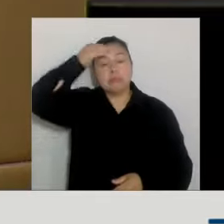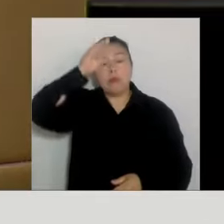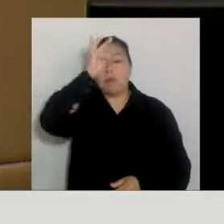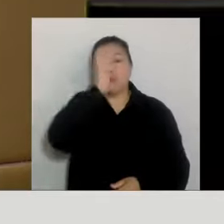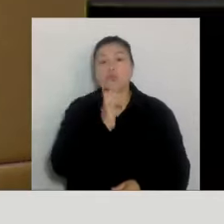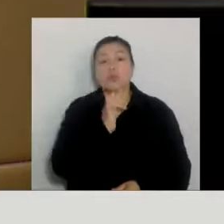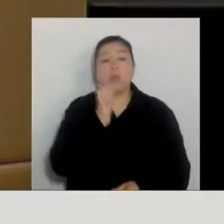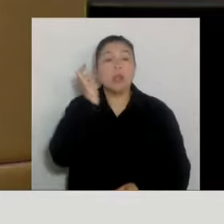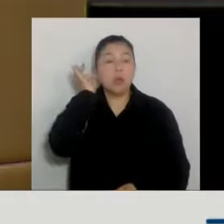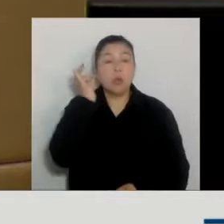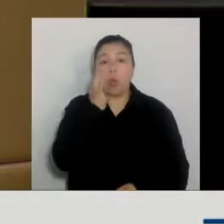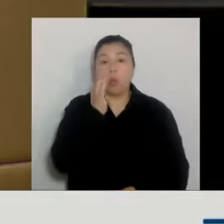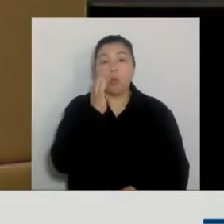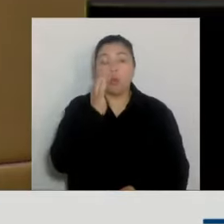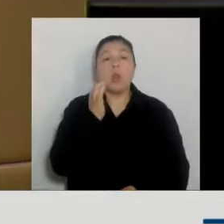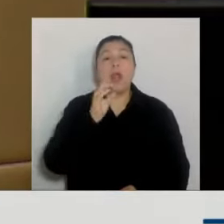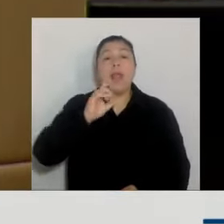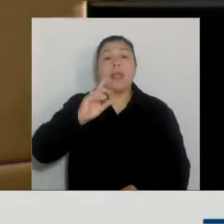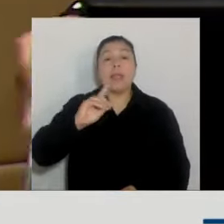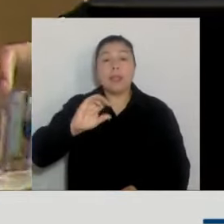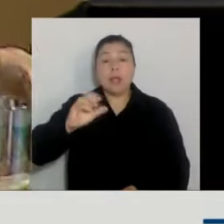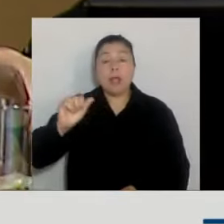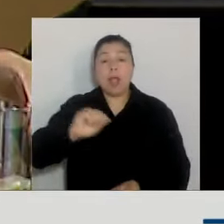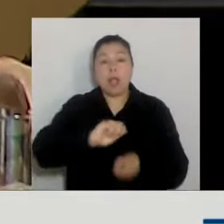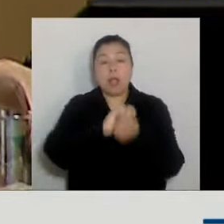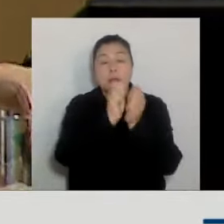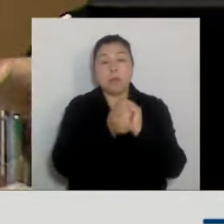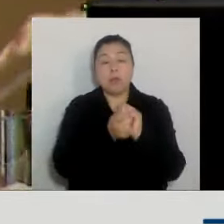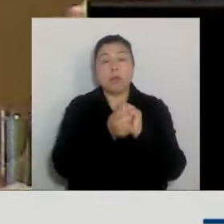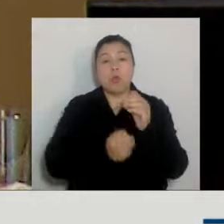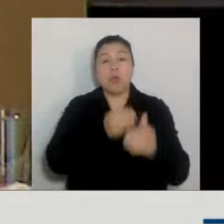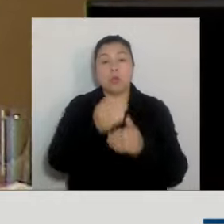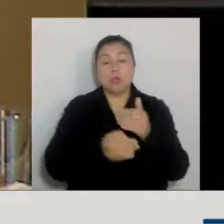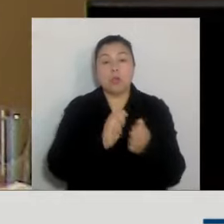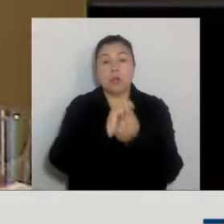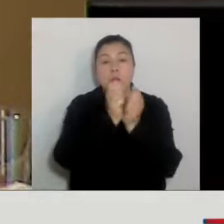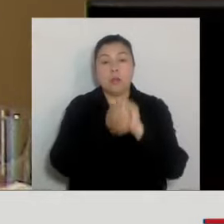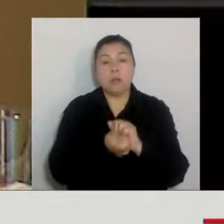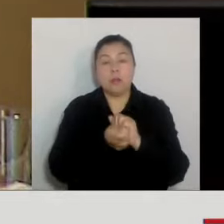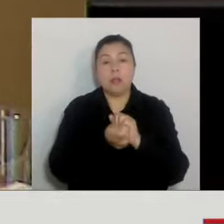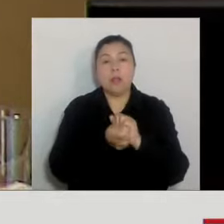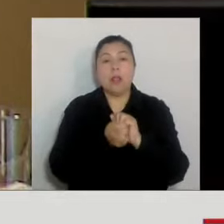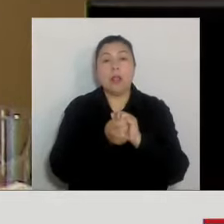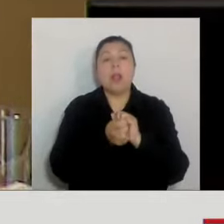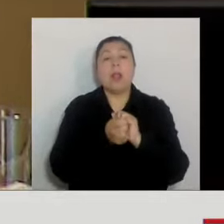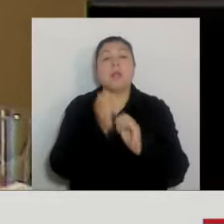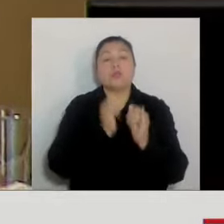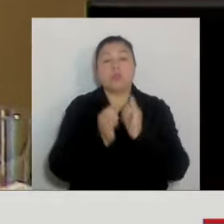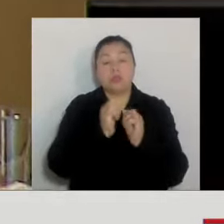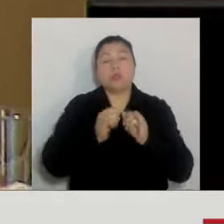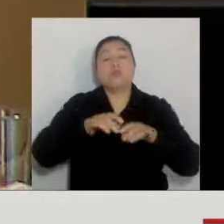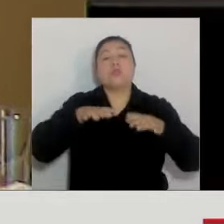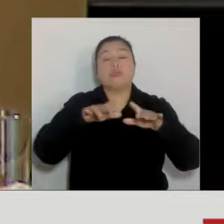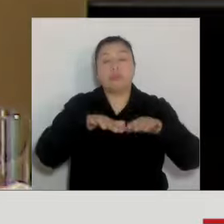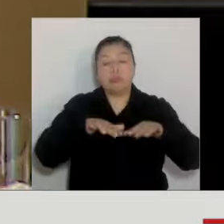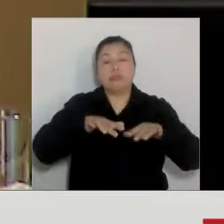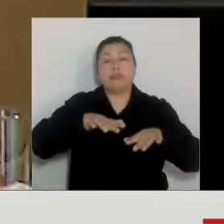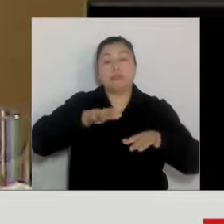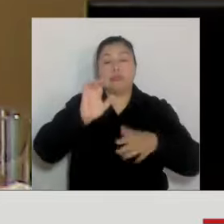funcionarias de la dga adaptándolos al proceso de transformación digital del Estado Establecer un procedimiento